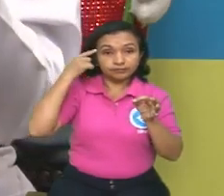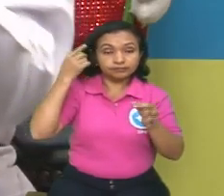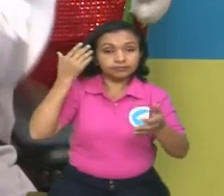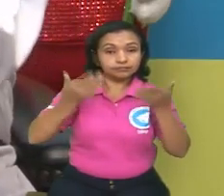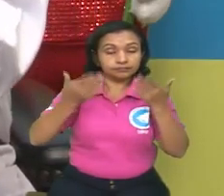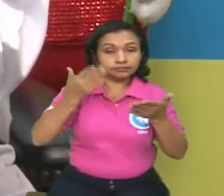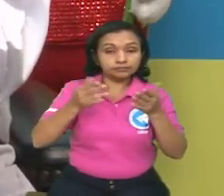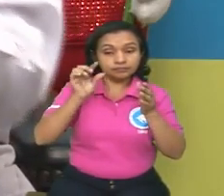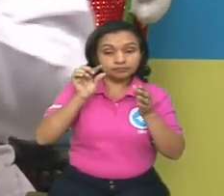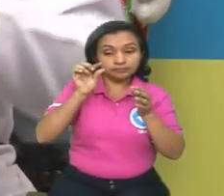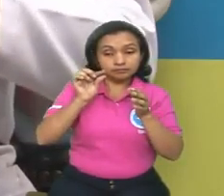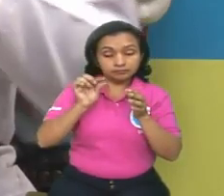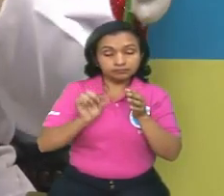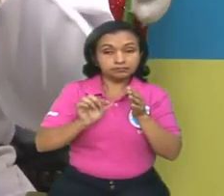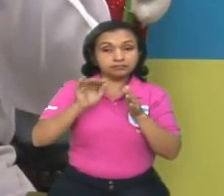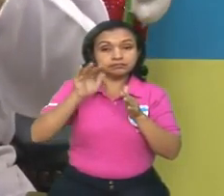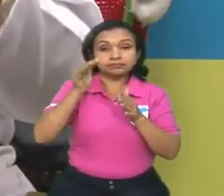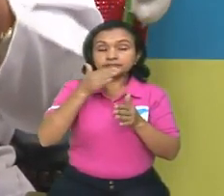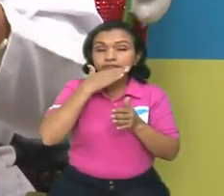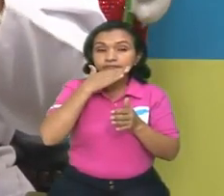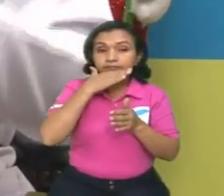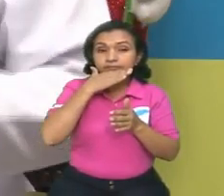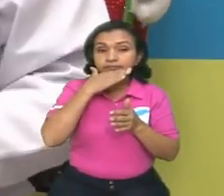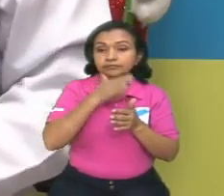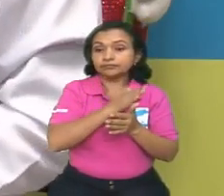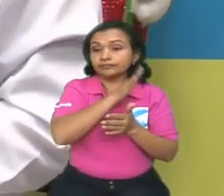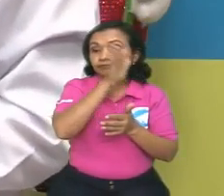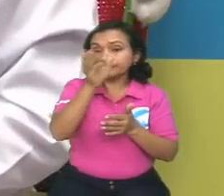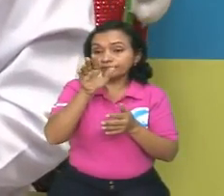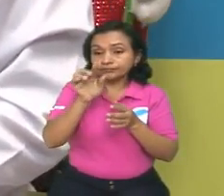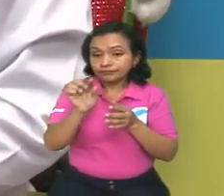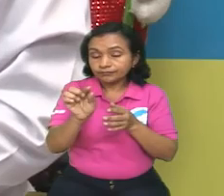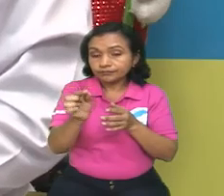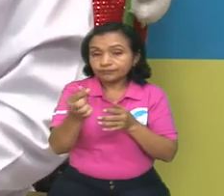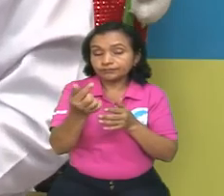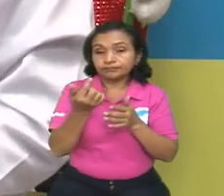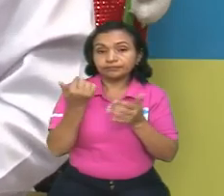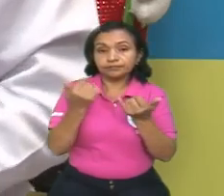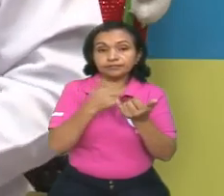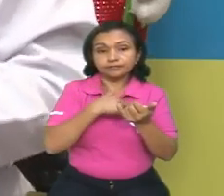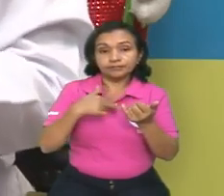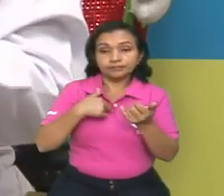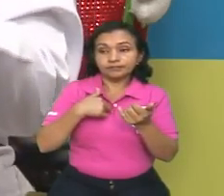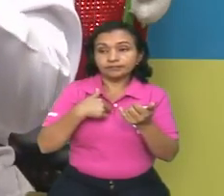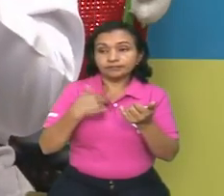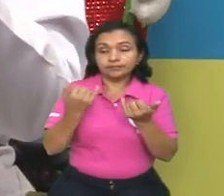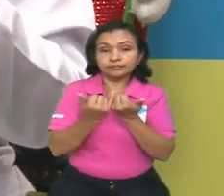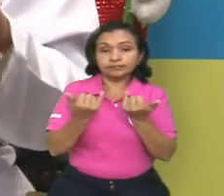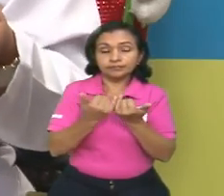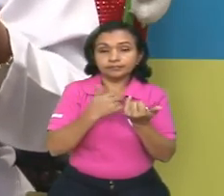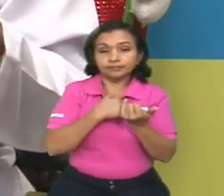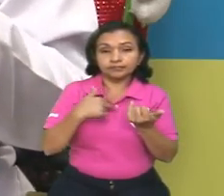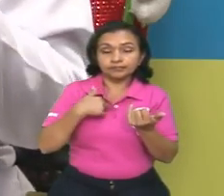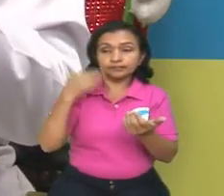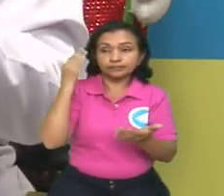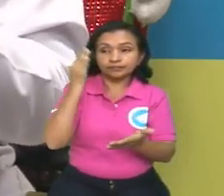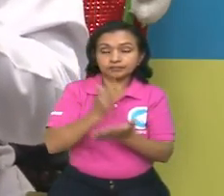bajo grado, de alto grado, y nos llevan a un sitio de toma de biopsia. Ese sitio de toma de biopsia ya nos va a decir